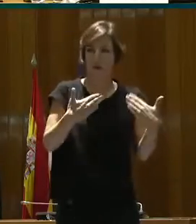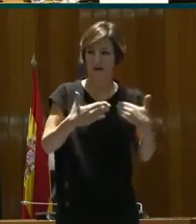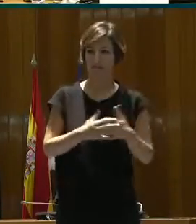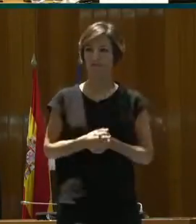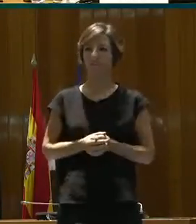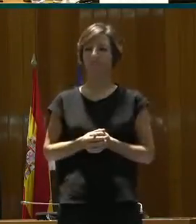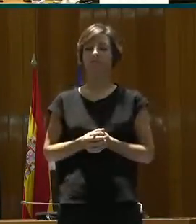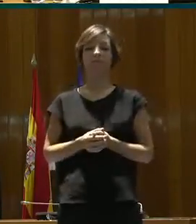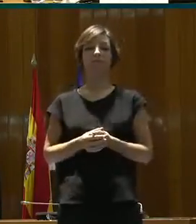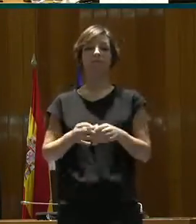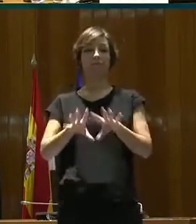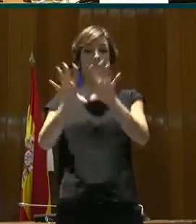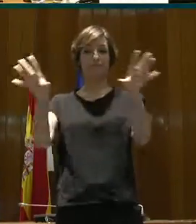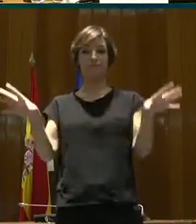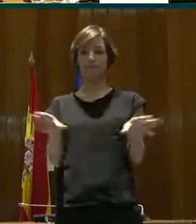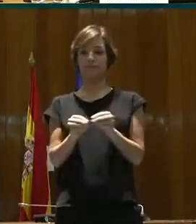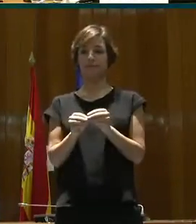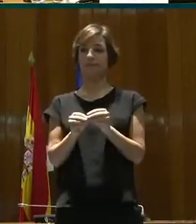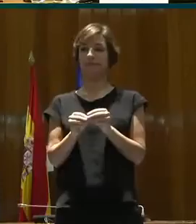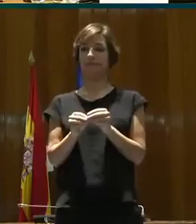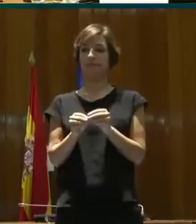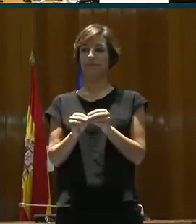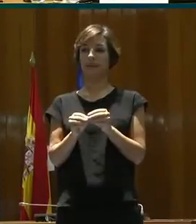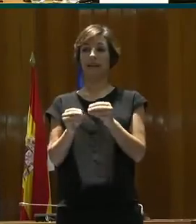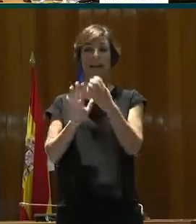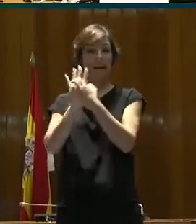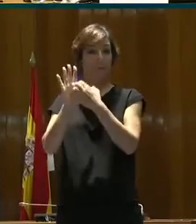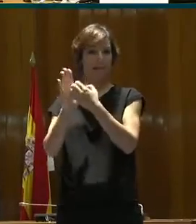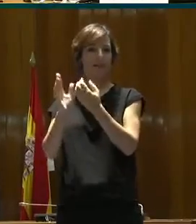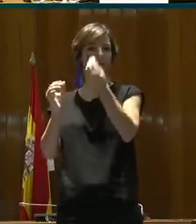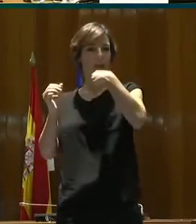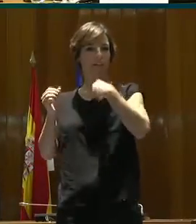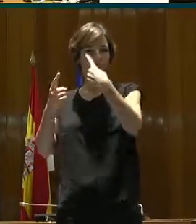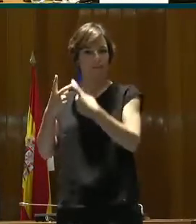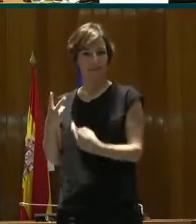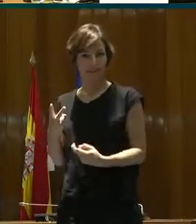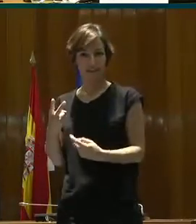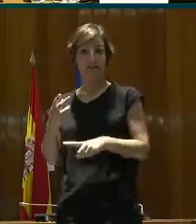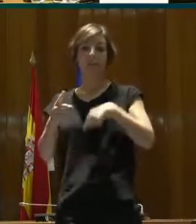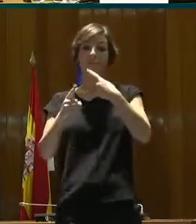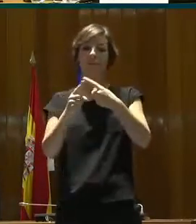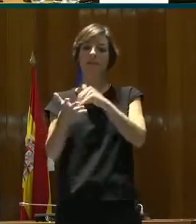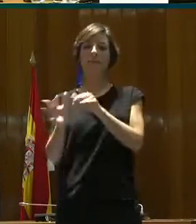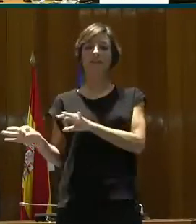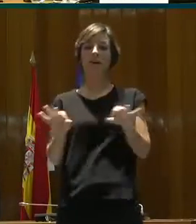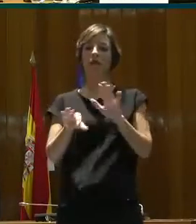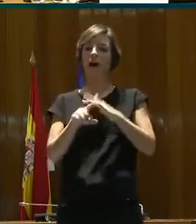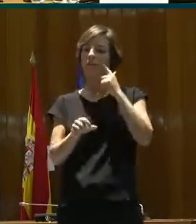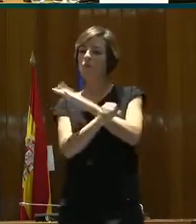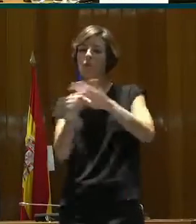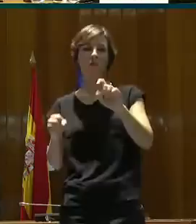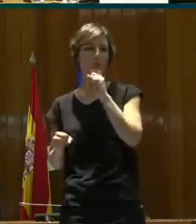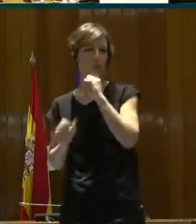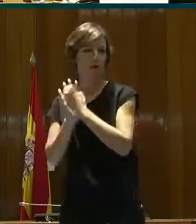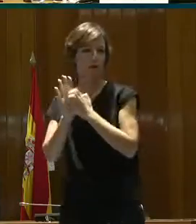¿Ello qué quiere decir? Que los diagnósticos de déficits gramaticales y la planificación de la intervención con respecto a esos déficits de